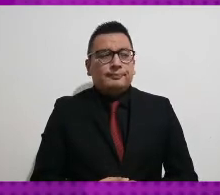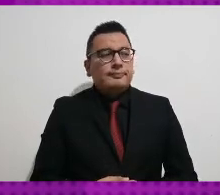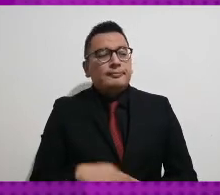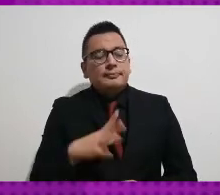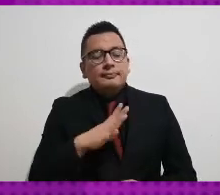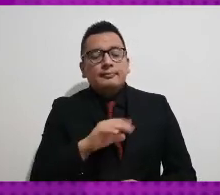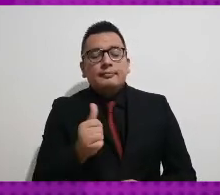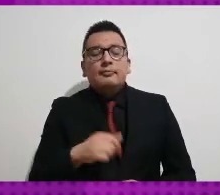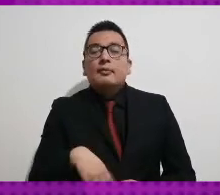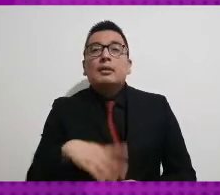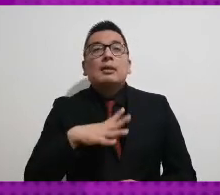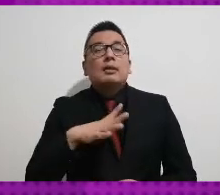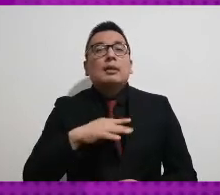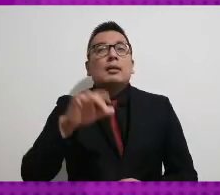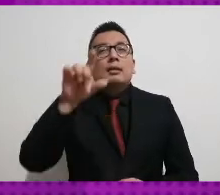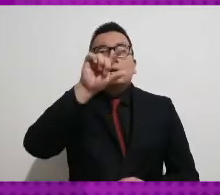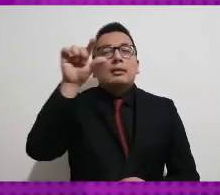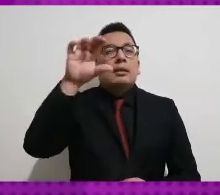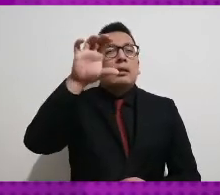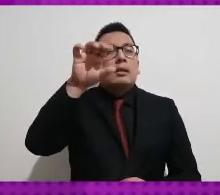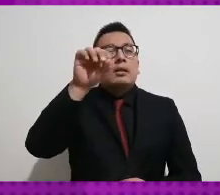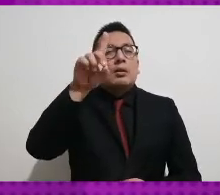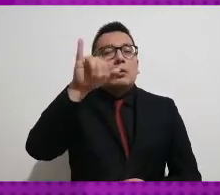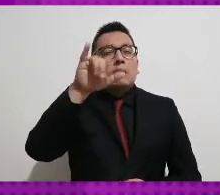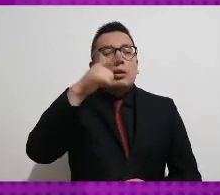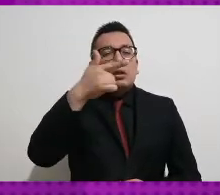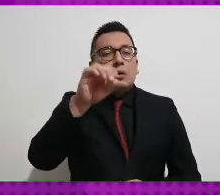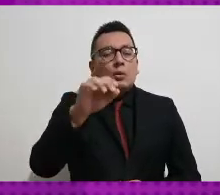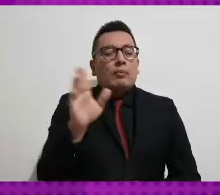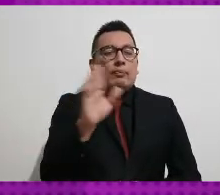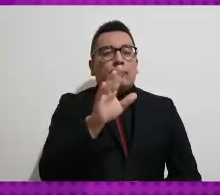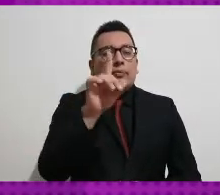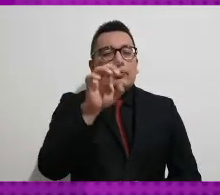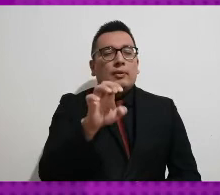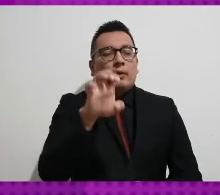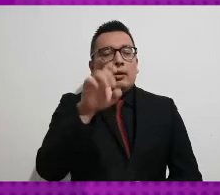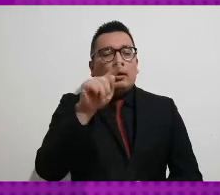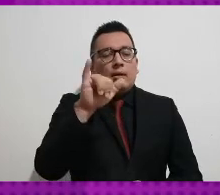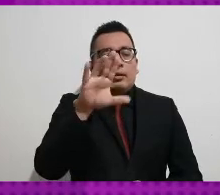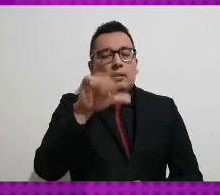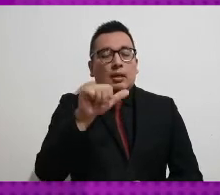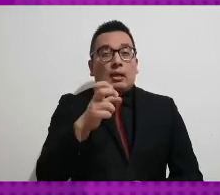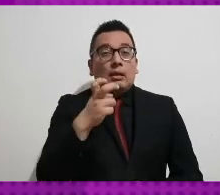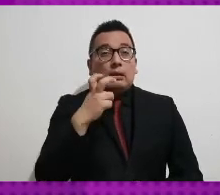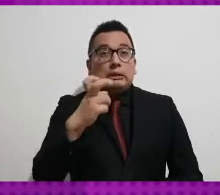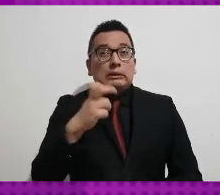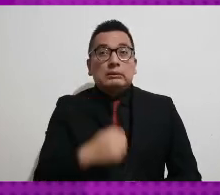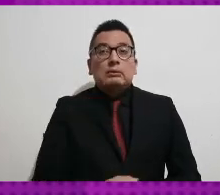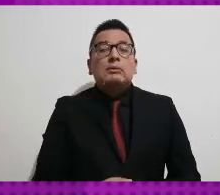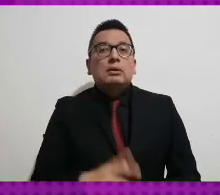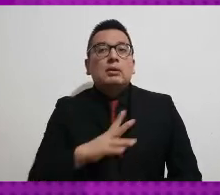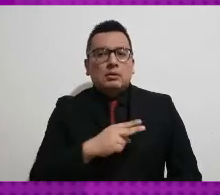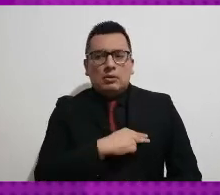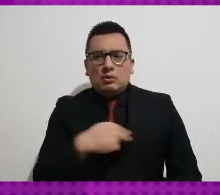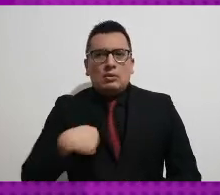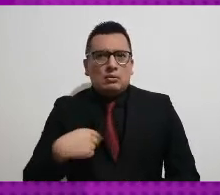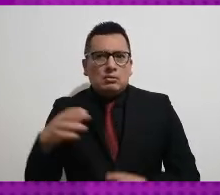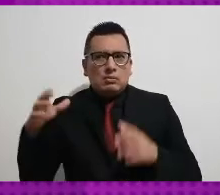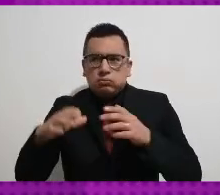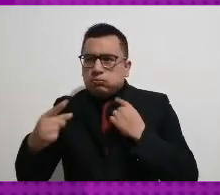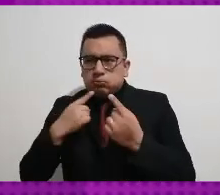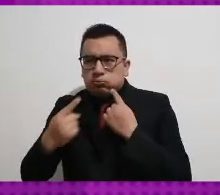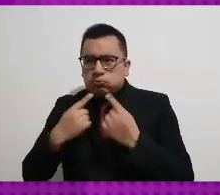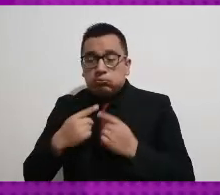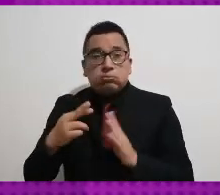punto importante es el código de ética. Este código de ética es una herramienta jurídica que emitió el órgano interno de